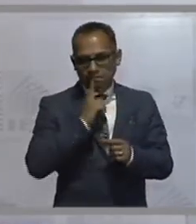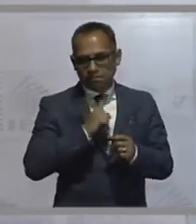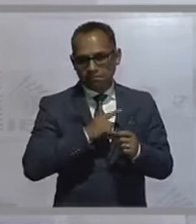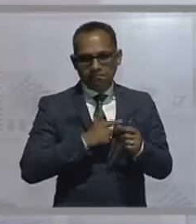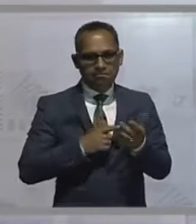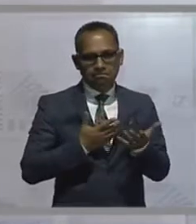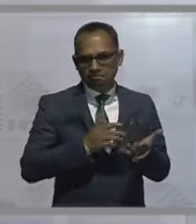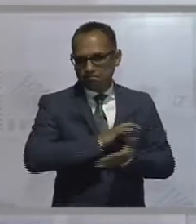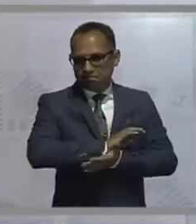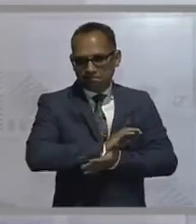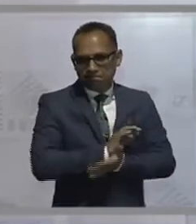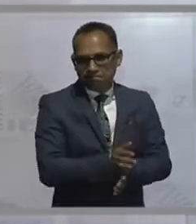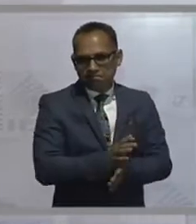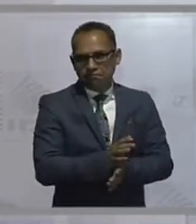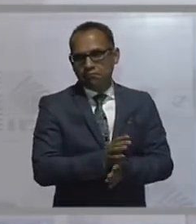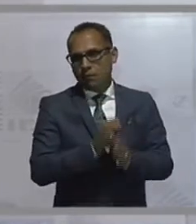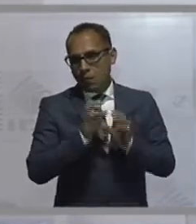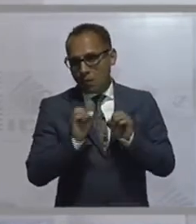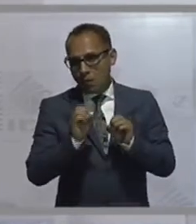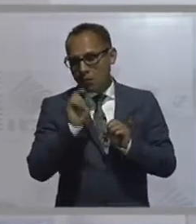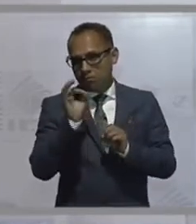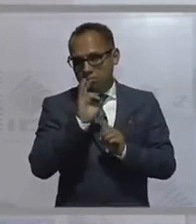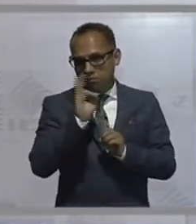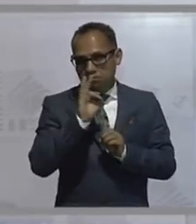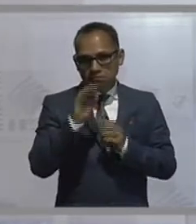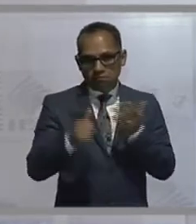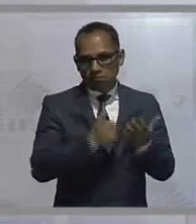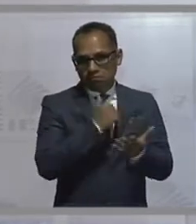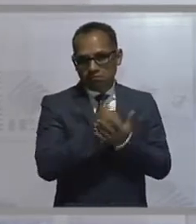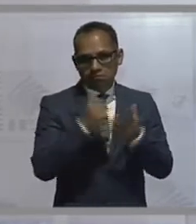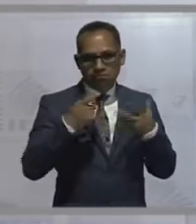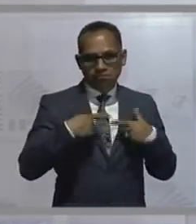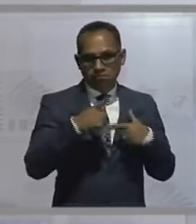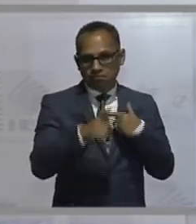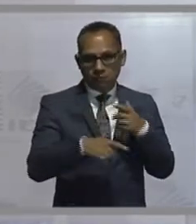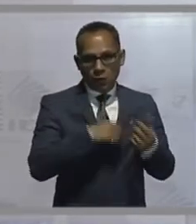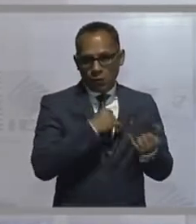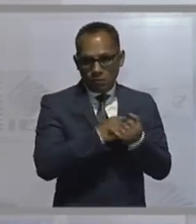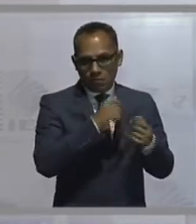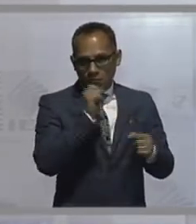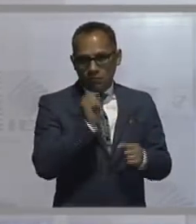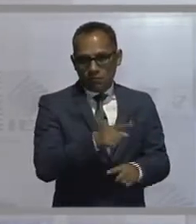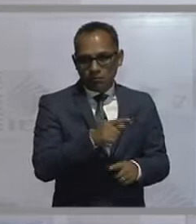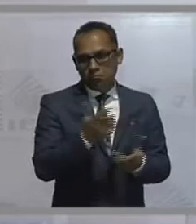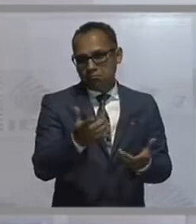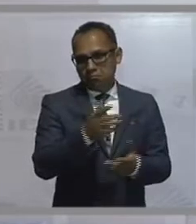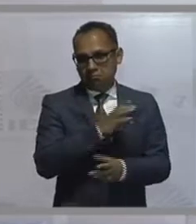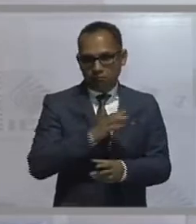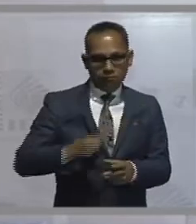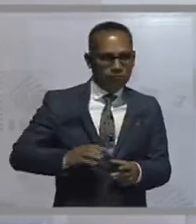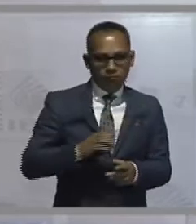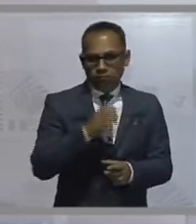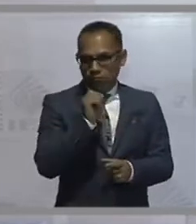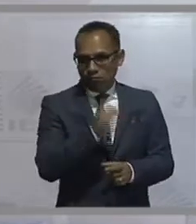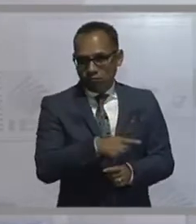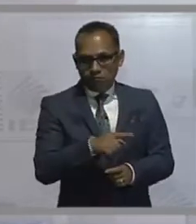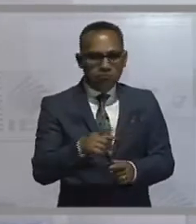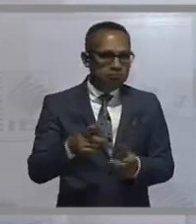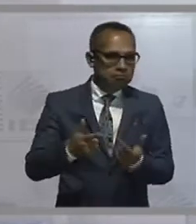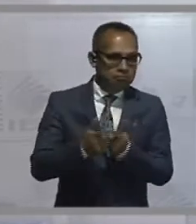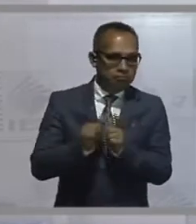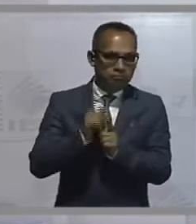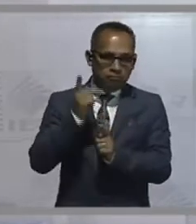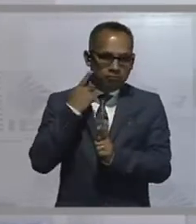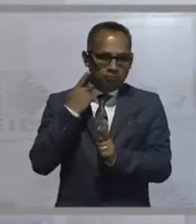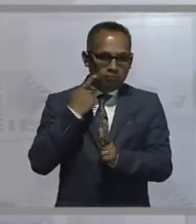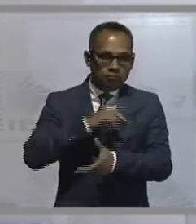de información o que atenten contra la dignidad de la ciudadanía de las candidatas los candidatos los partidos políticos y